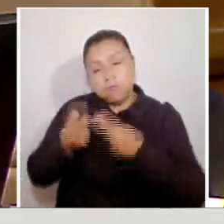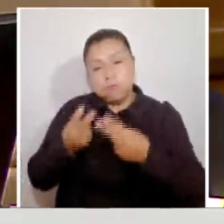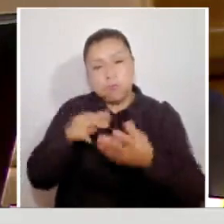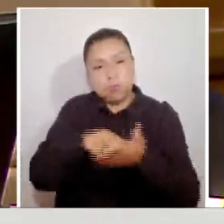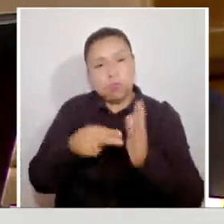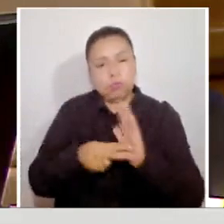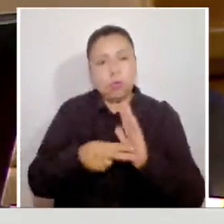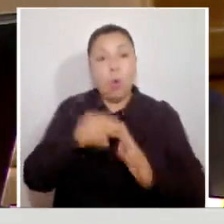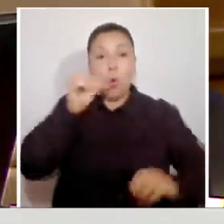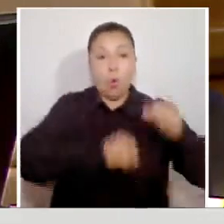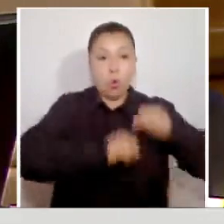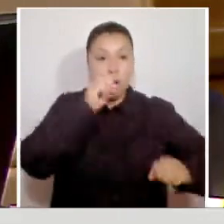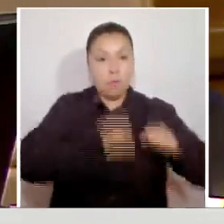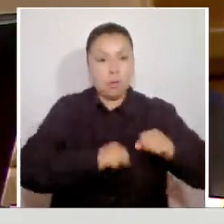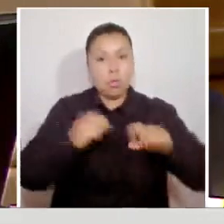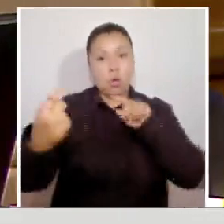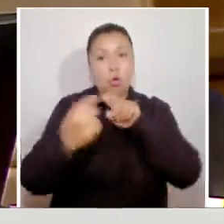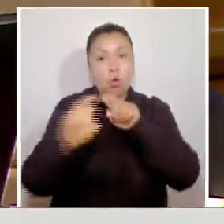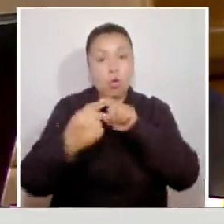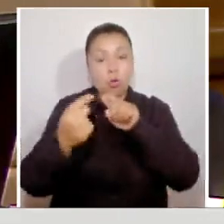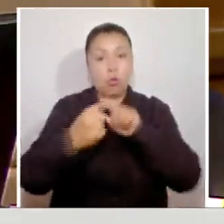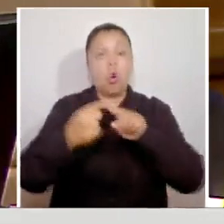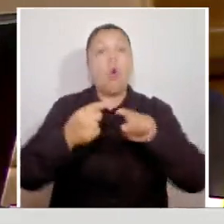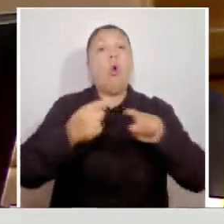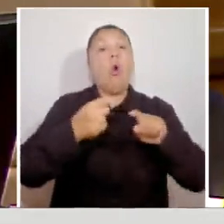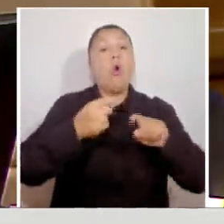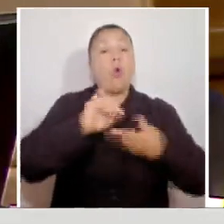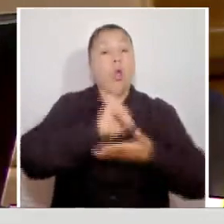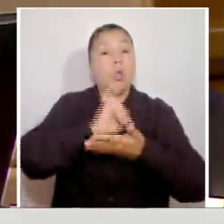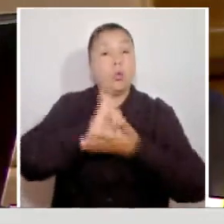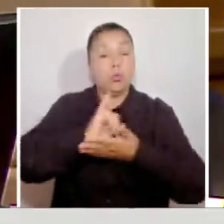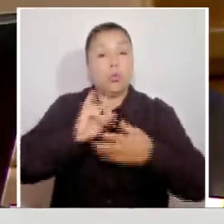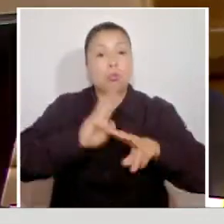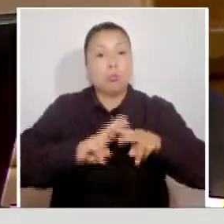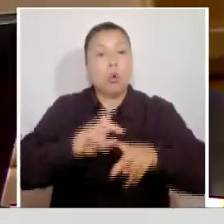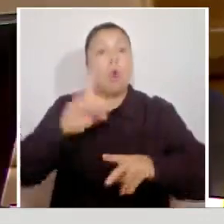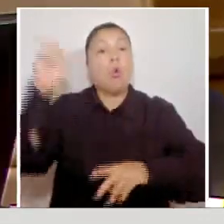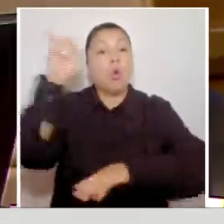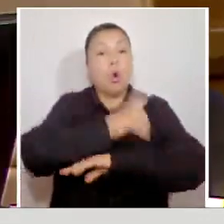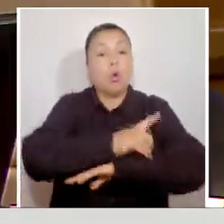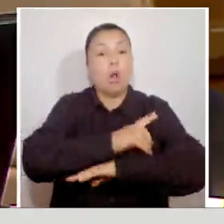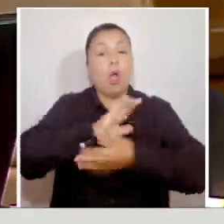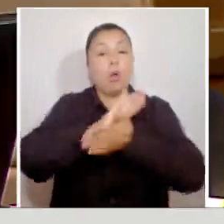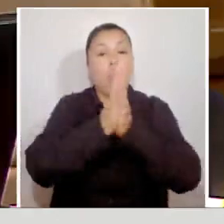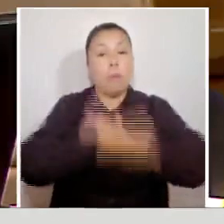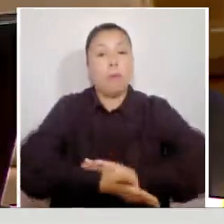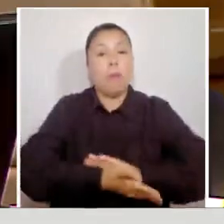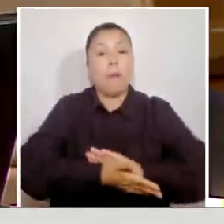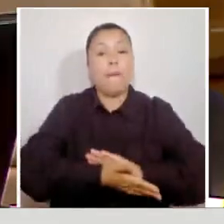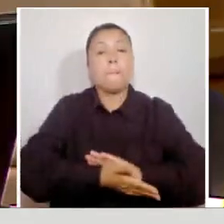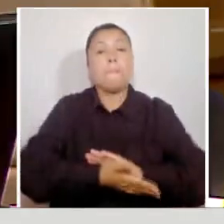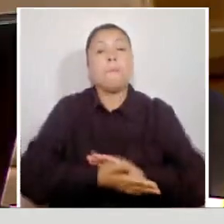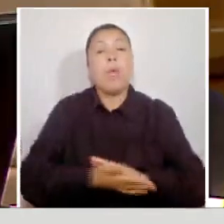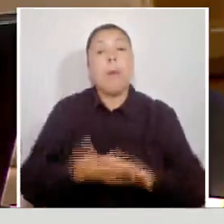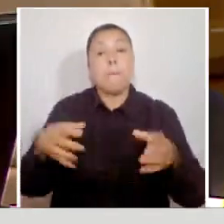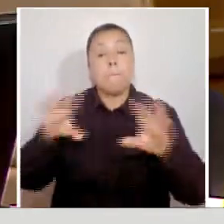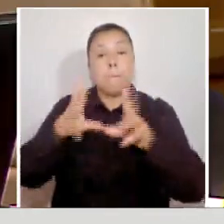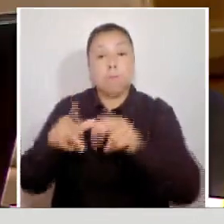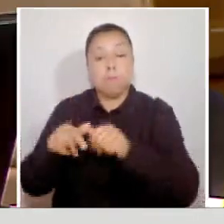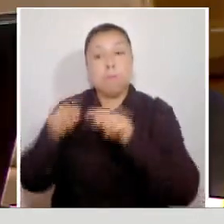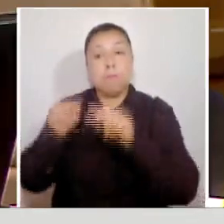empresa se puso en contacto con la organización y realizó una jornada completa para varios de sus integrantes durante esta